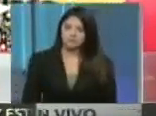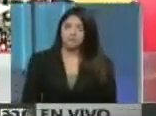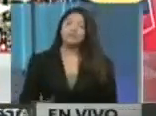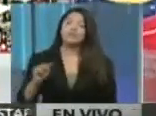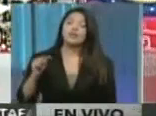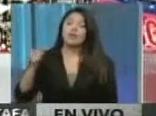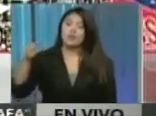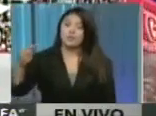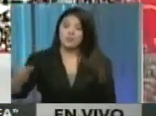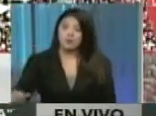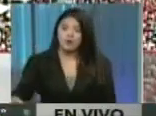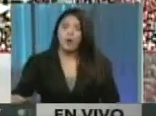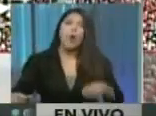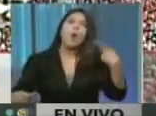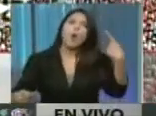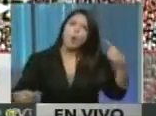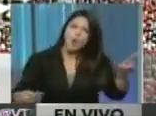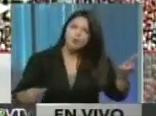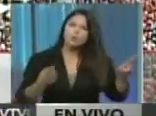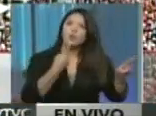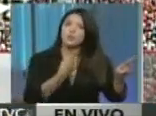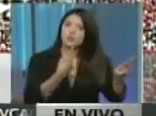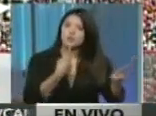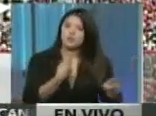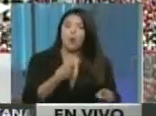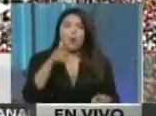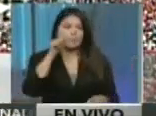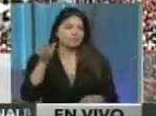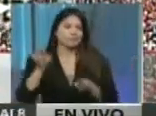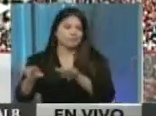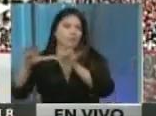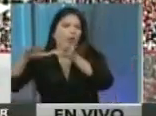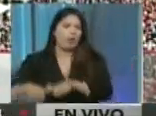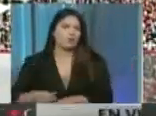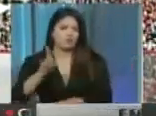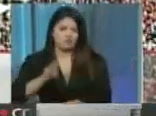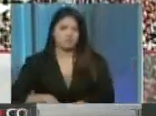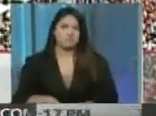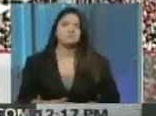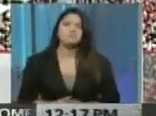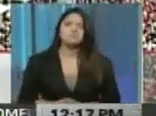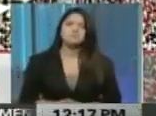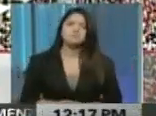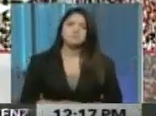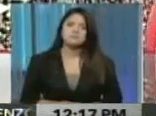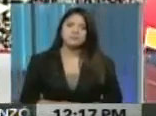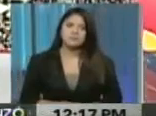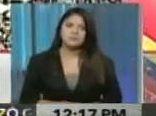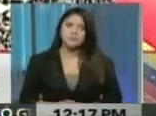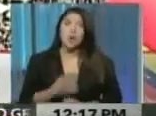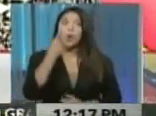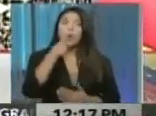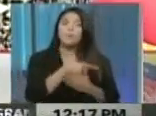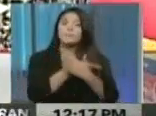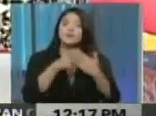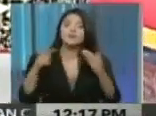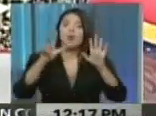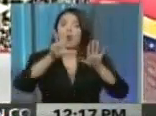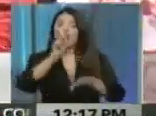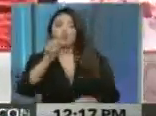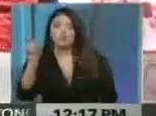Después, otro de ellos dijo, ladrón también, dijo que eran